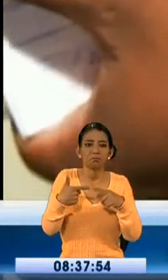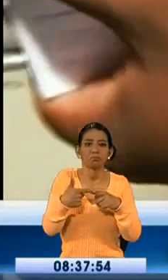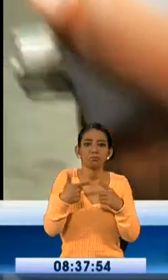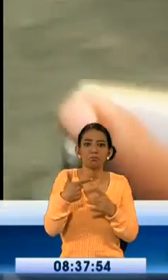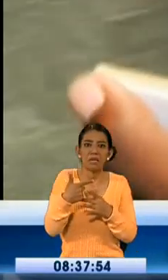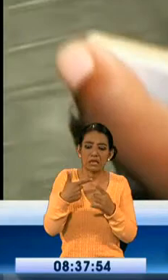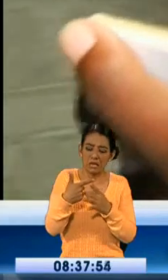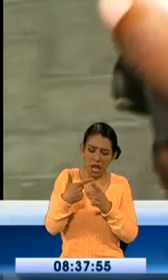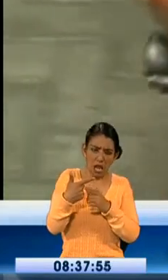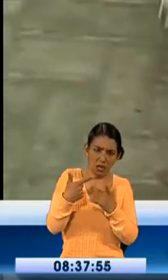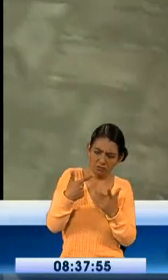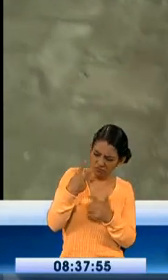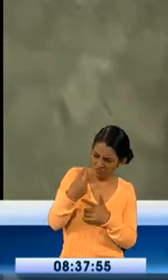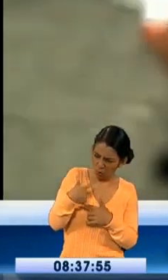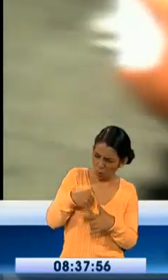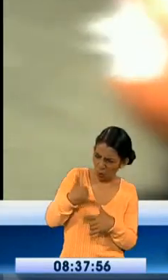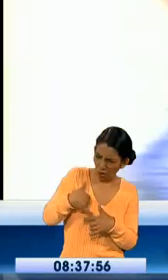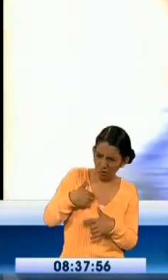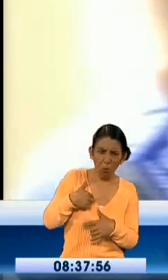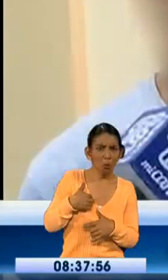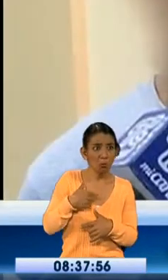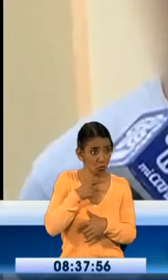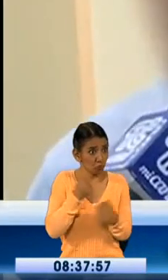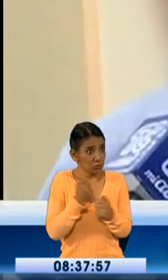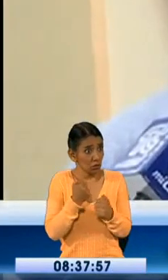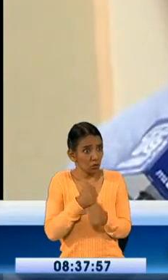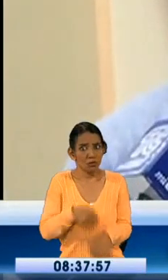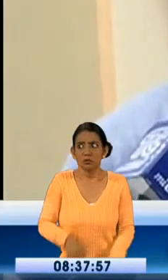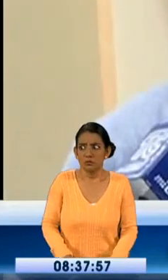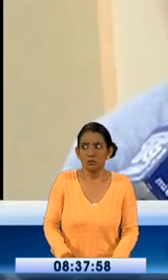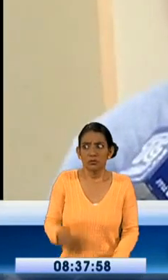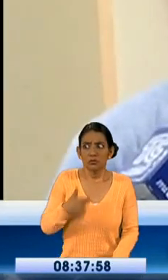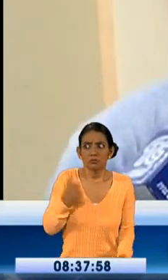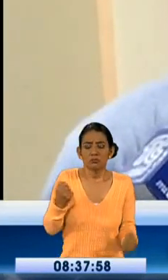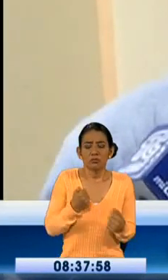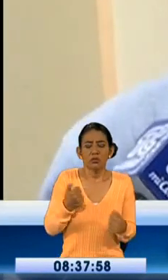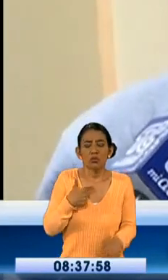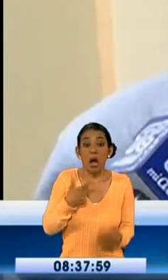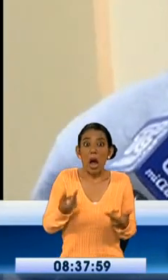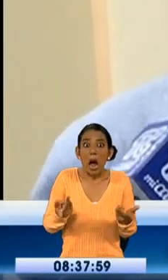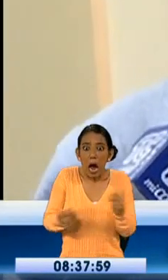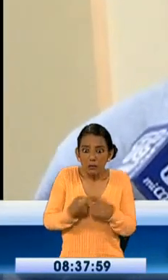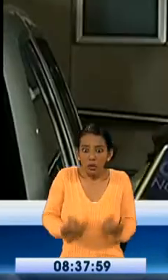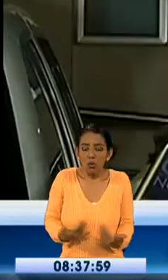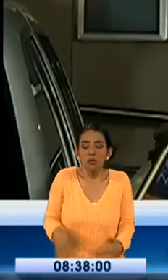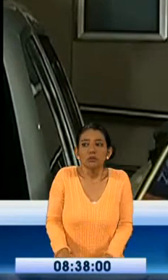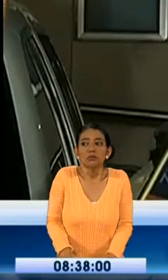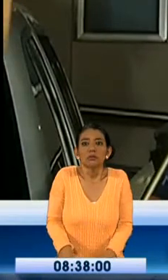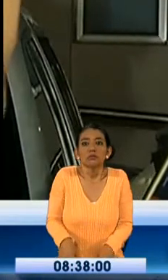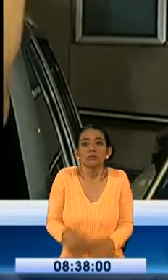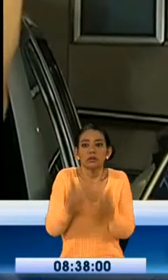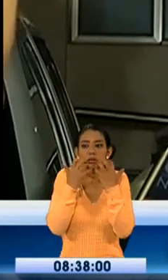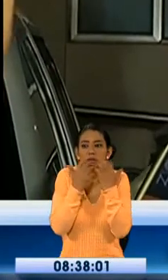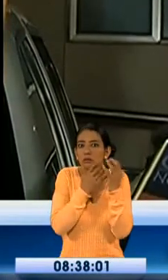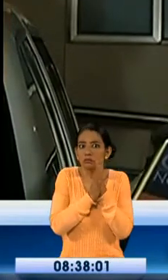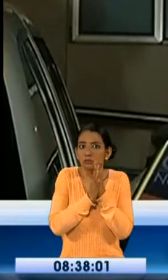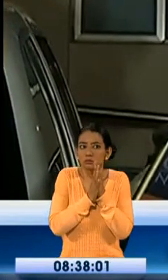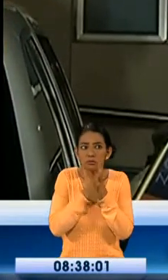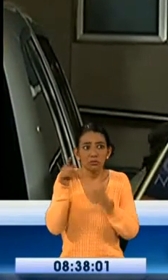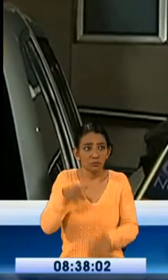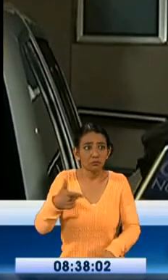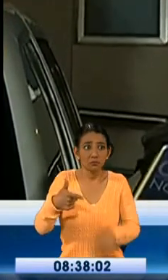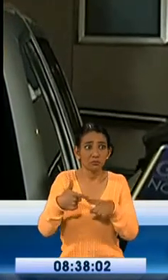saber que es de juguete? ¿Usted se asustó, entonces? Claro, pues yo me asusté y todavía estoy nervioso. Esta pistola no es de